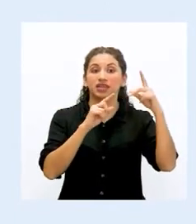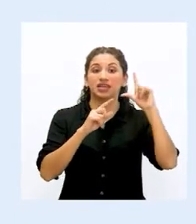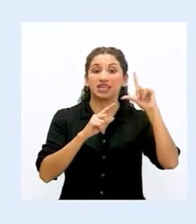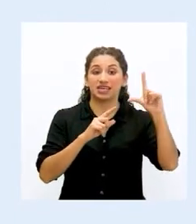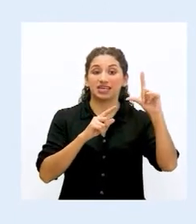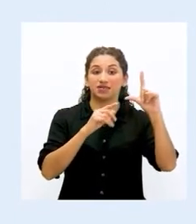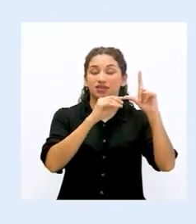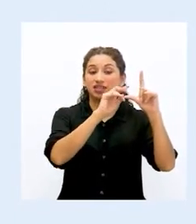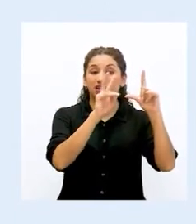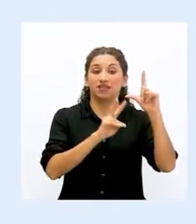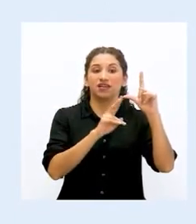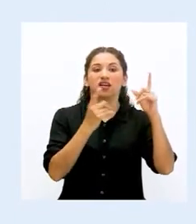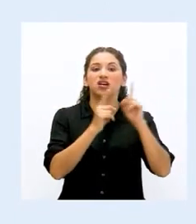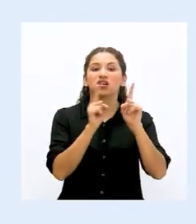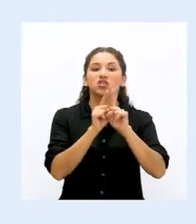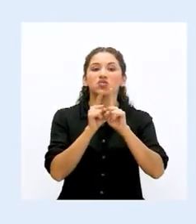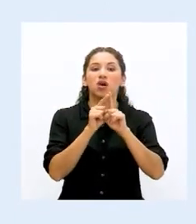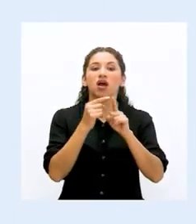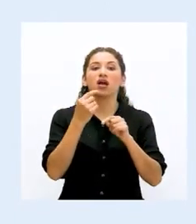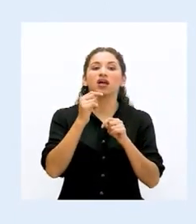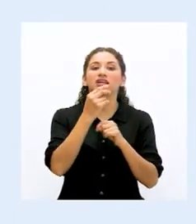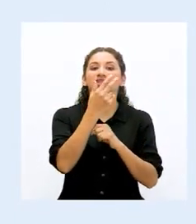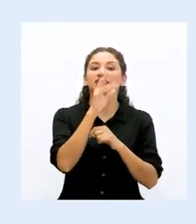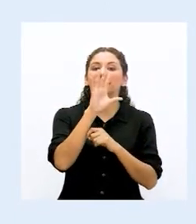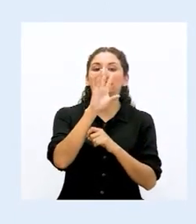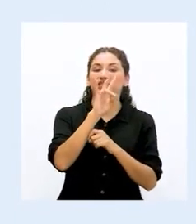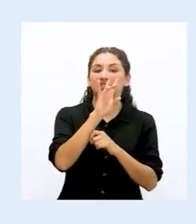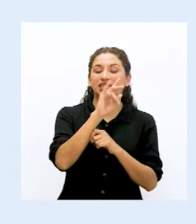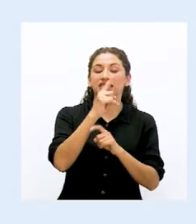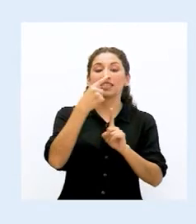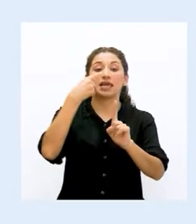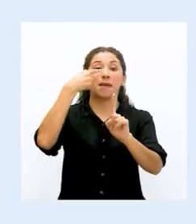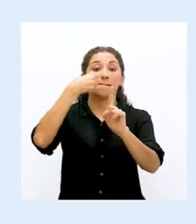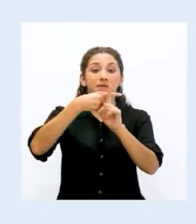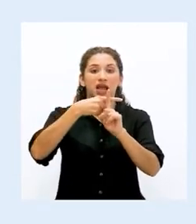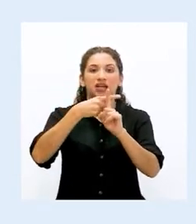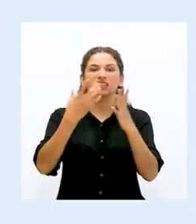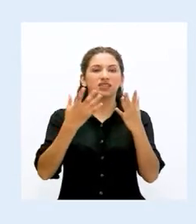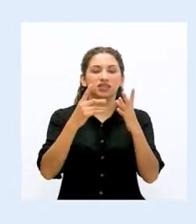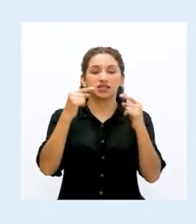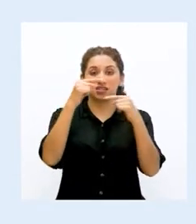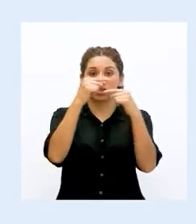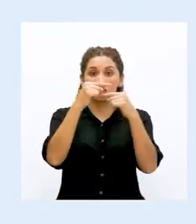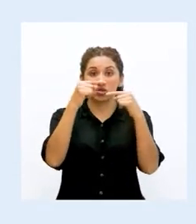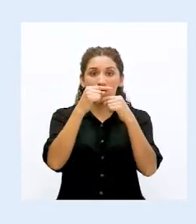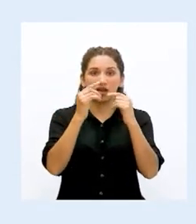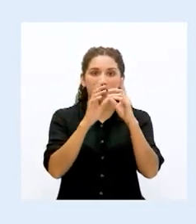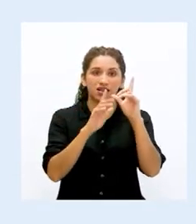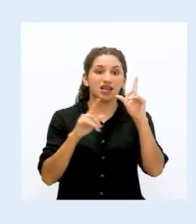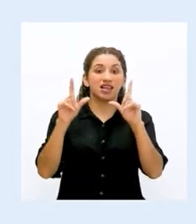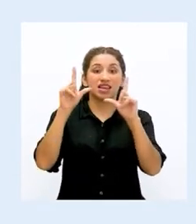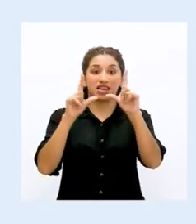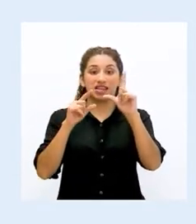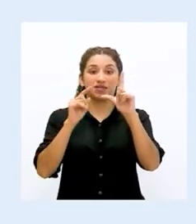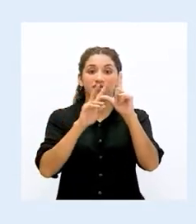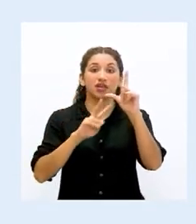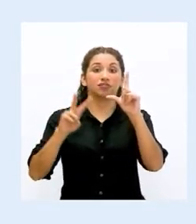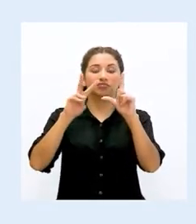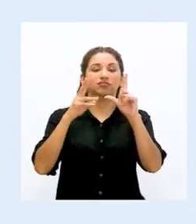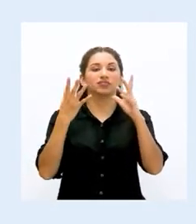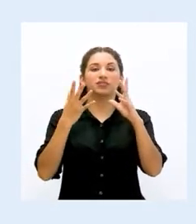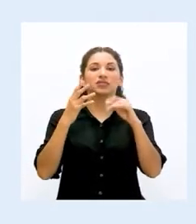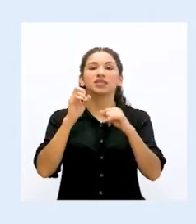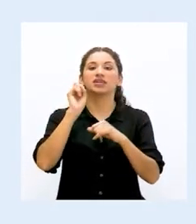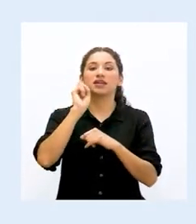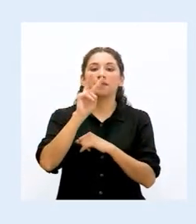es 19 y le sumamos la amplitud 7, con lo cual se obtiene el límite superior 26.